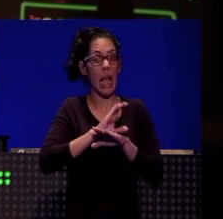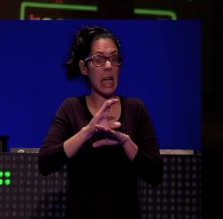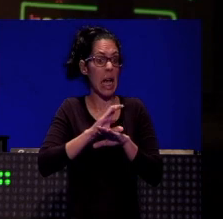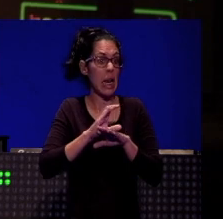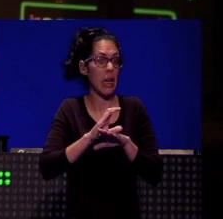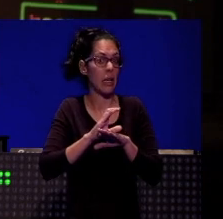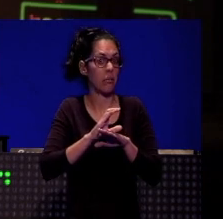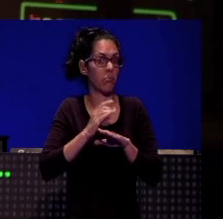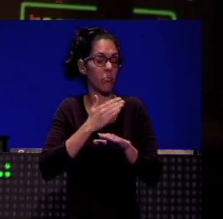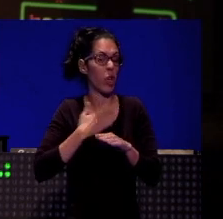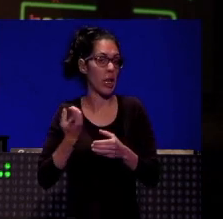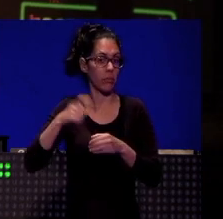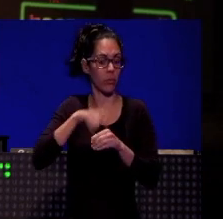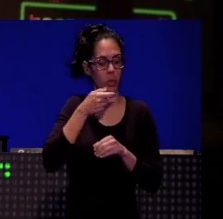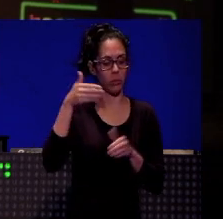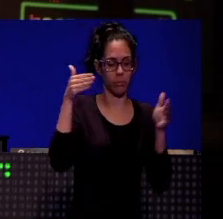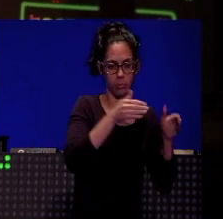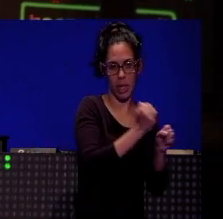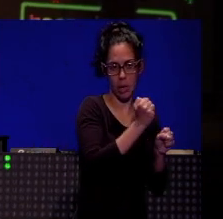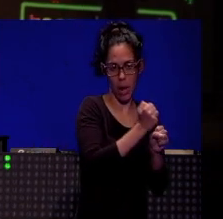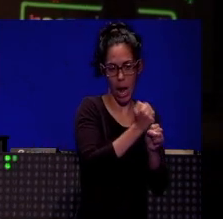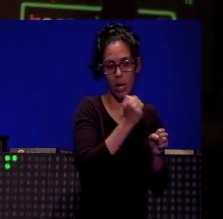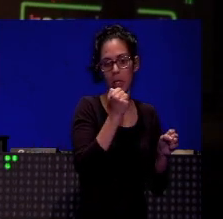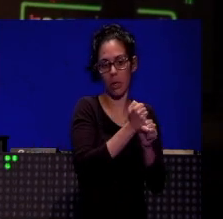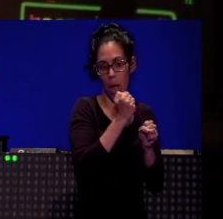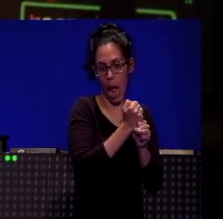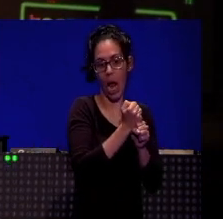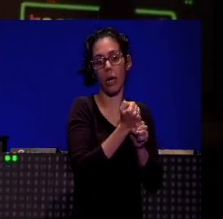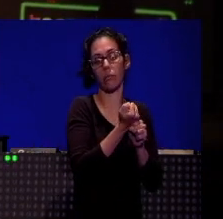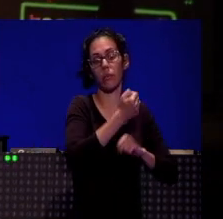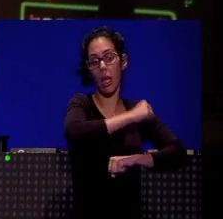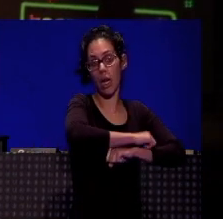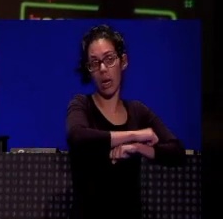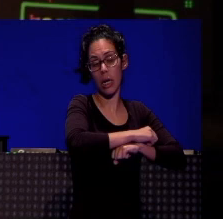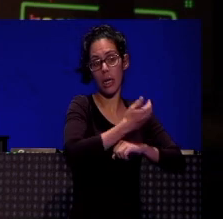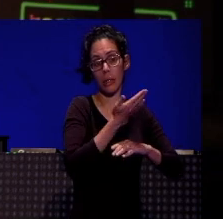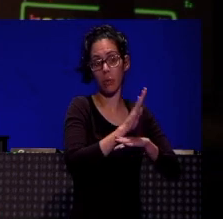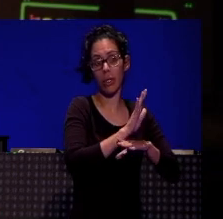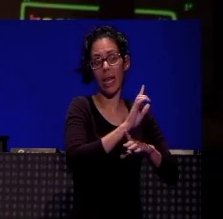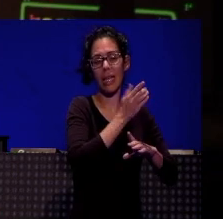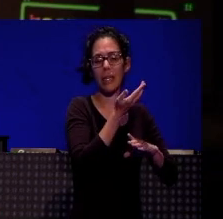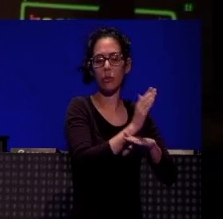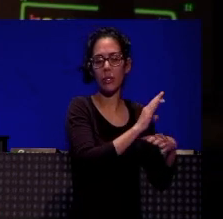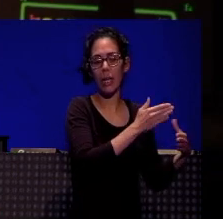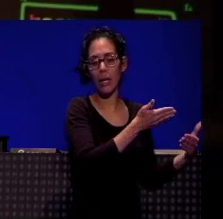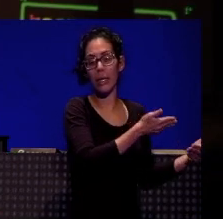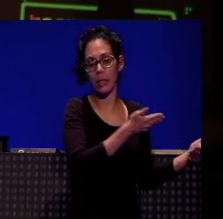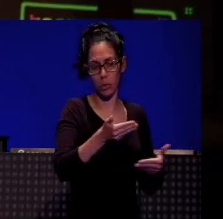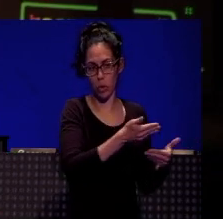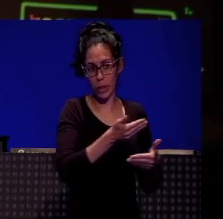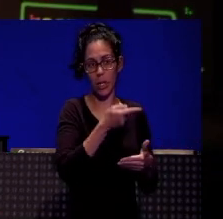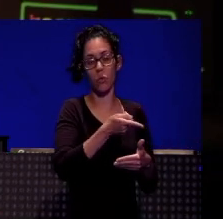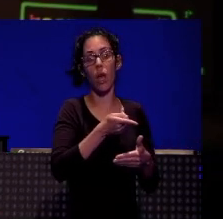pálpito no y entonces como empecé a trabajar a empecé a trabajar de recepcionista y era recepcionista de una productora que ellos saben que existía la